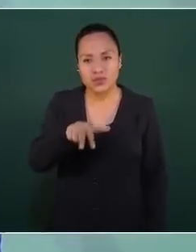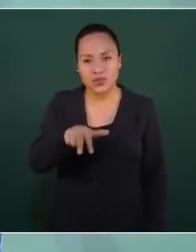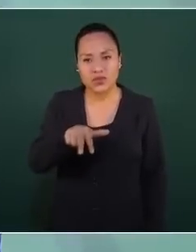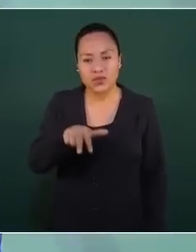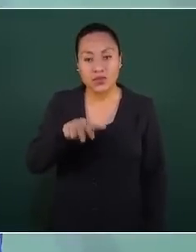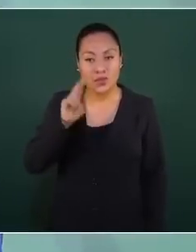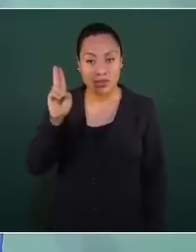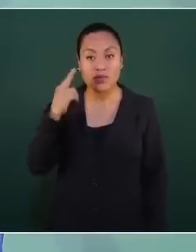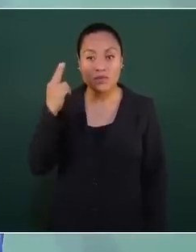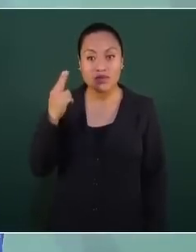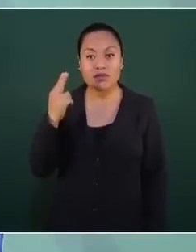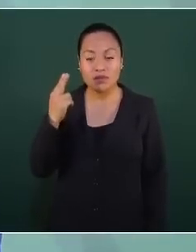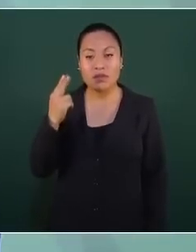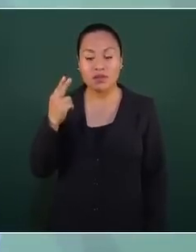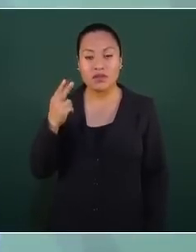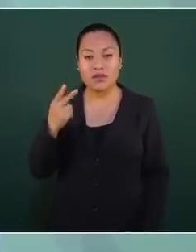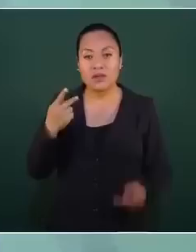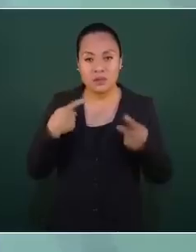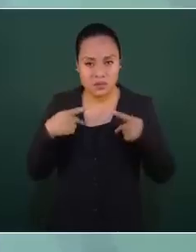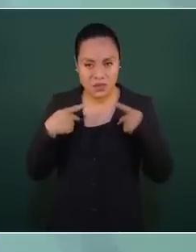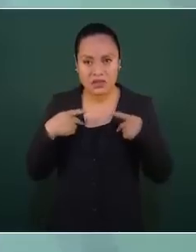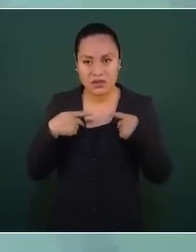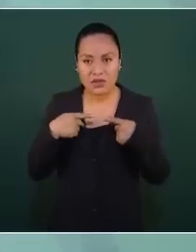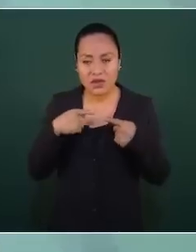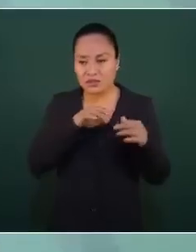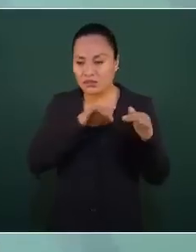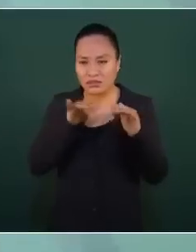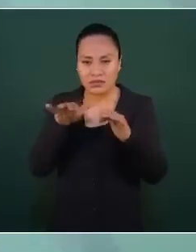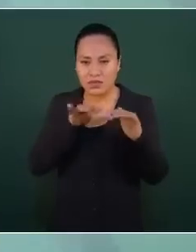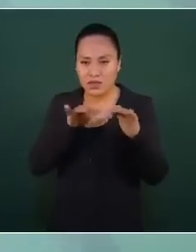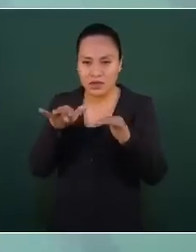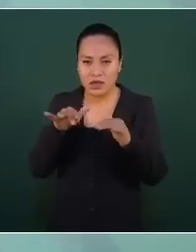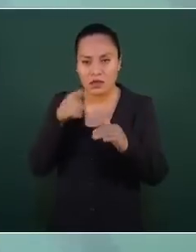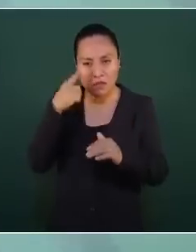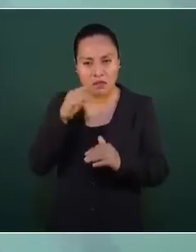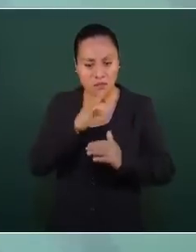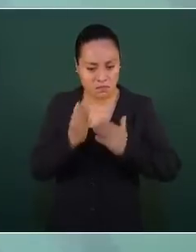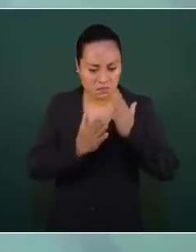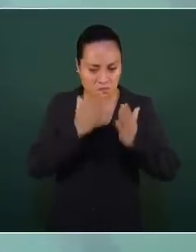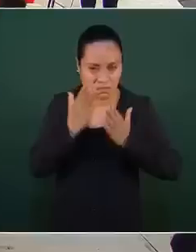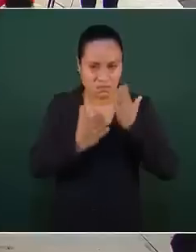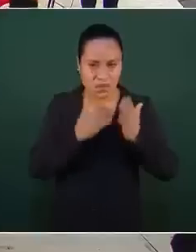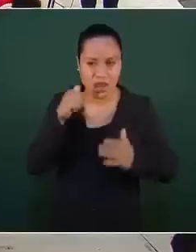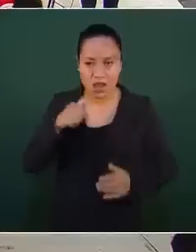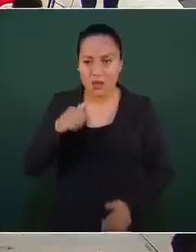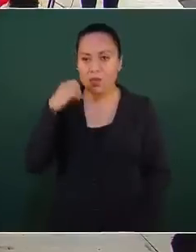públicas, en el caso de Oaxaca.